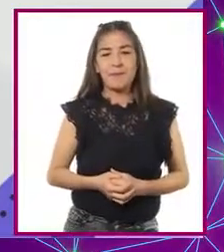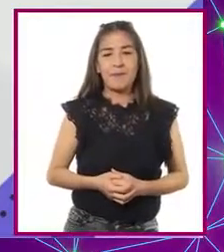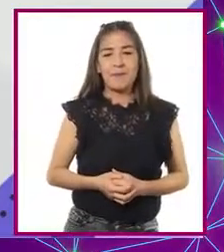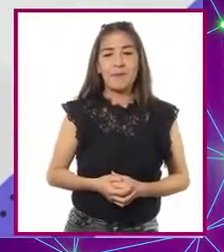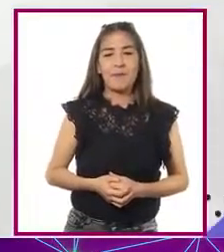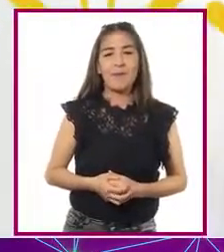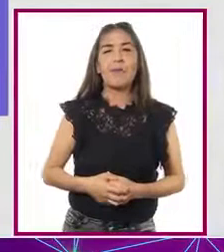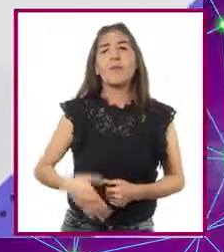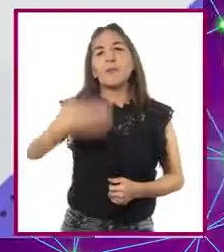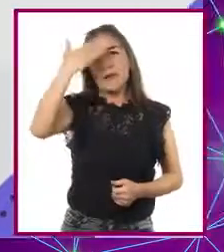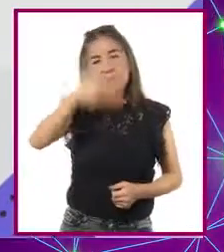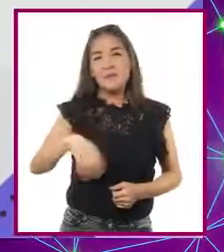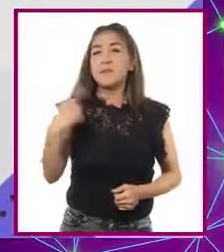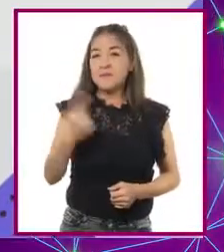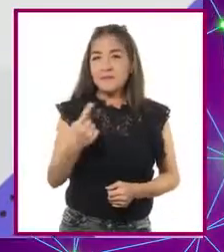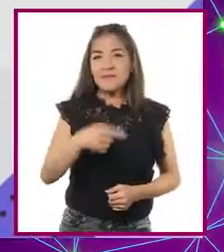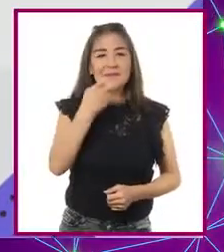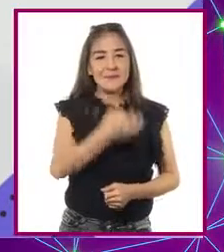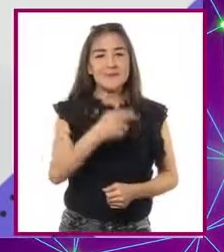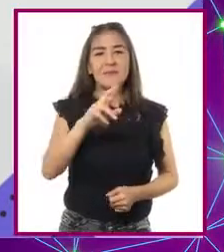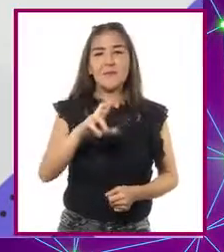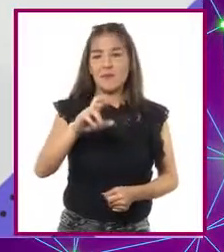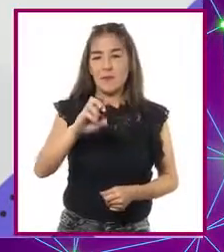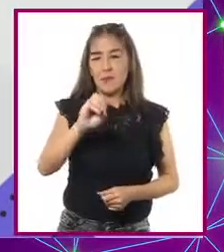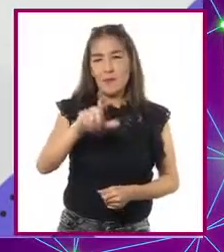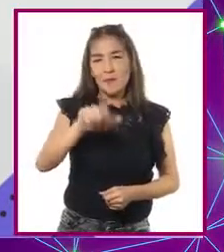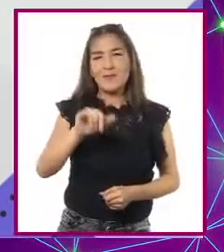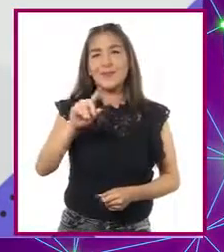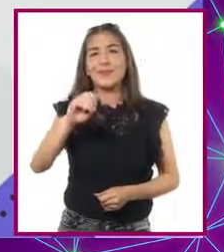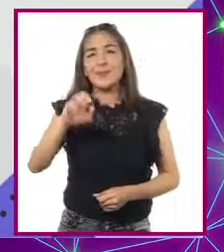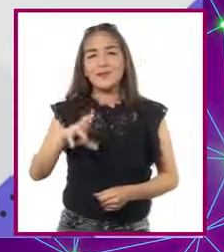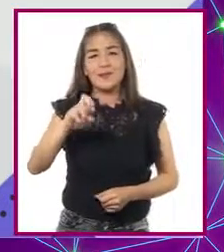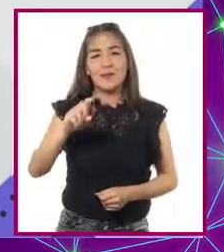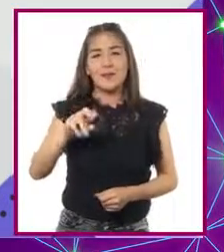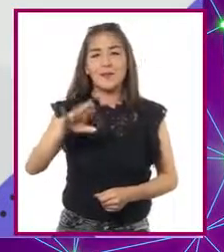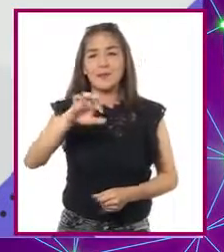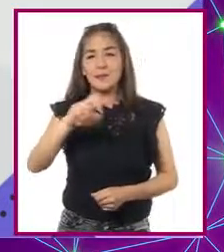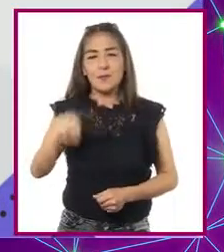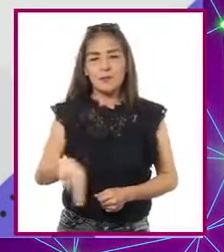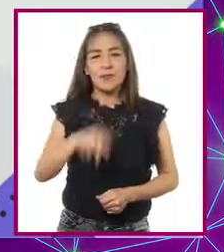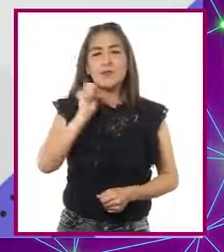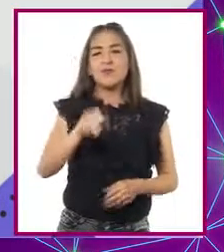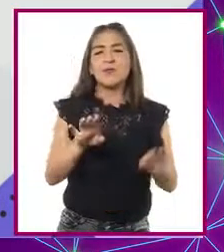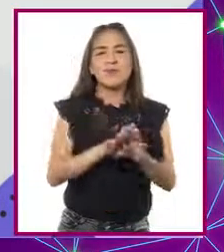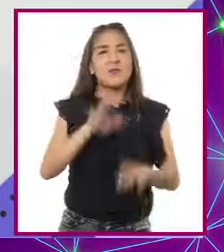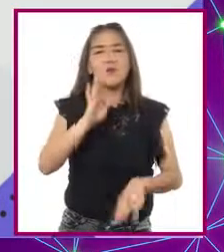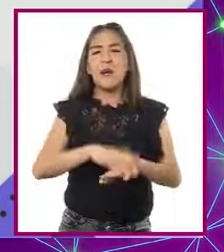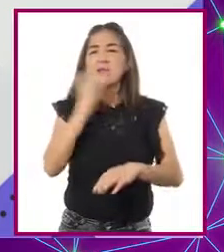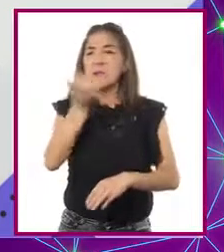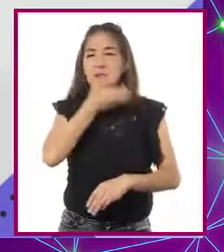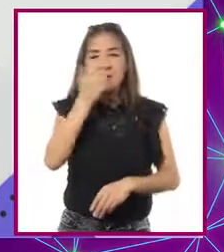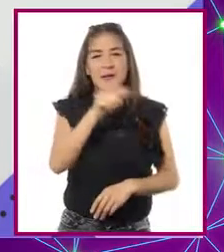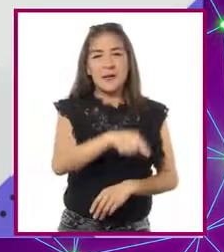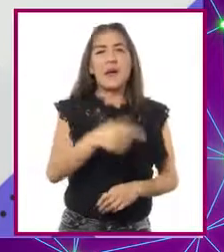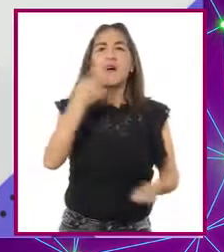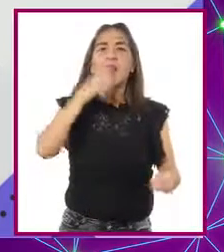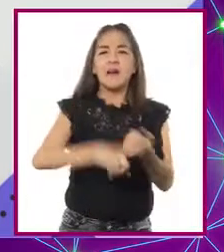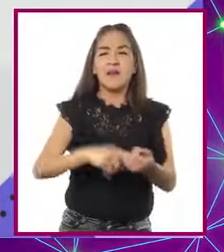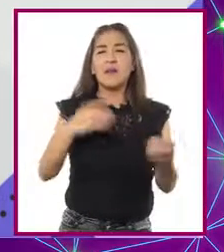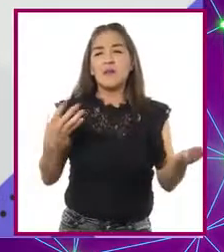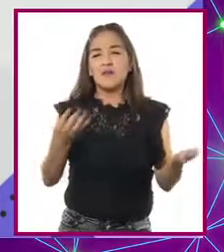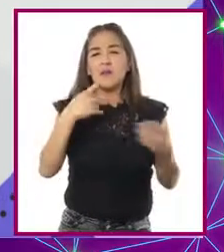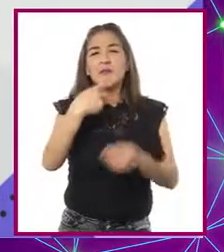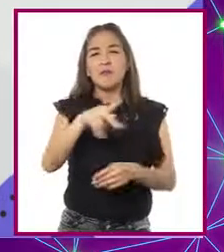¿Sabían que las reacciones de óxido-reducción o reacciones redox son reacciones químicas muy comunes? Ocurren en procesos como